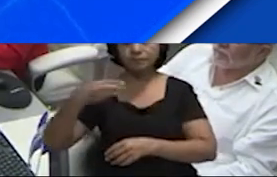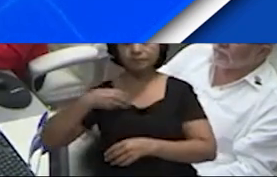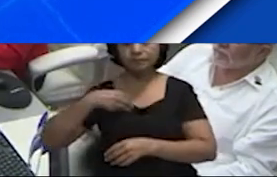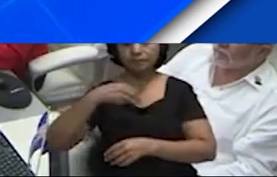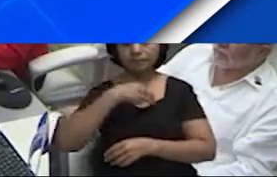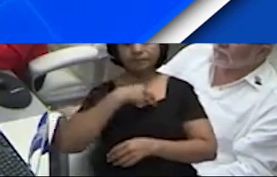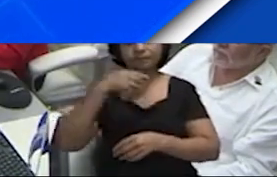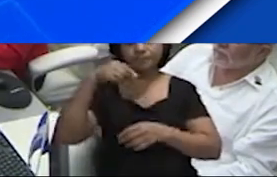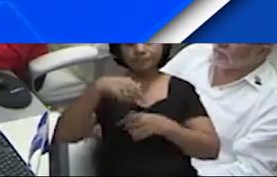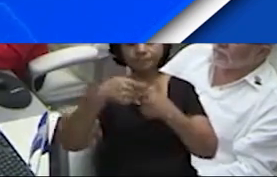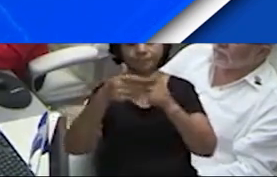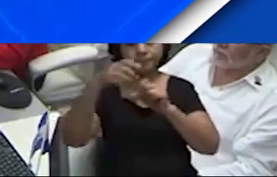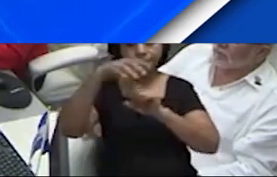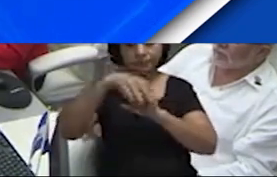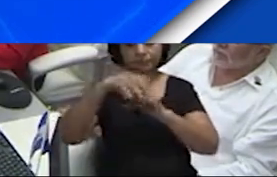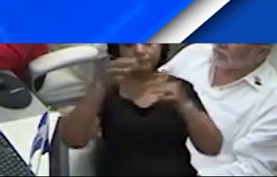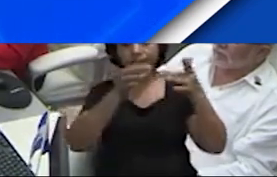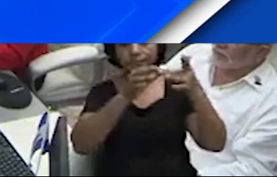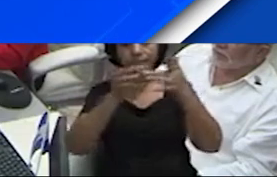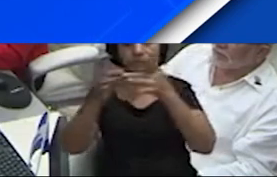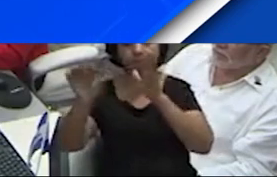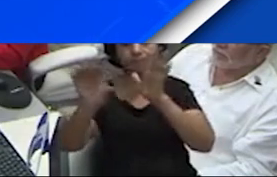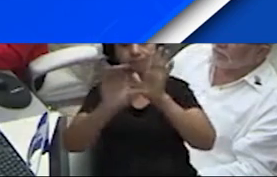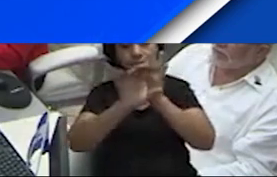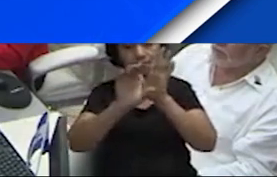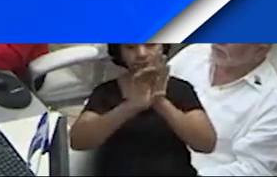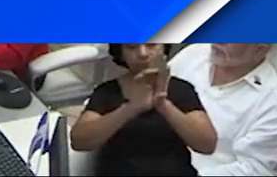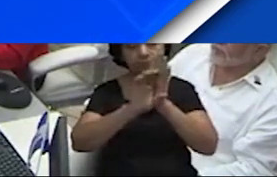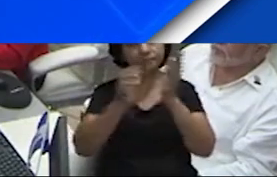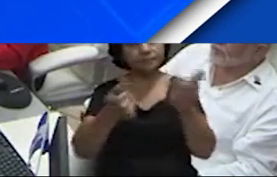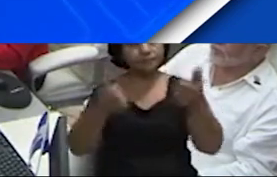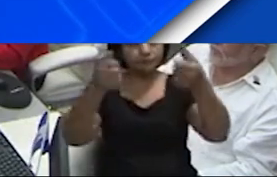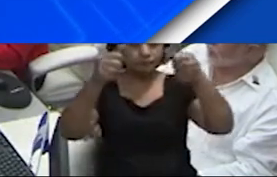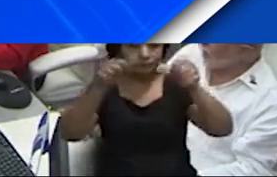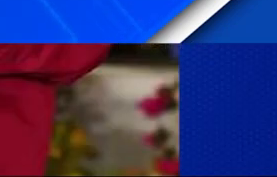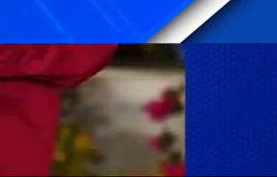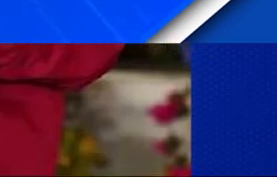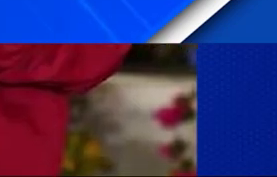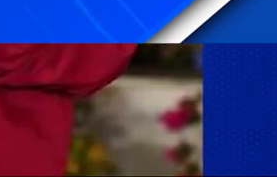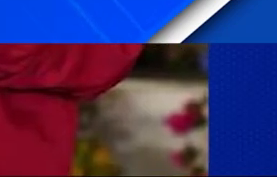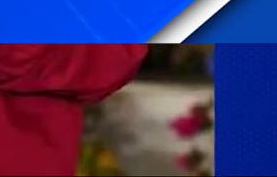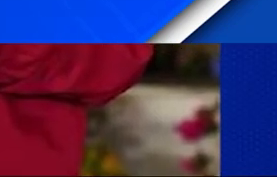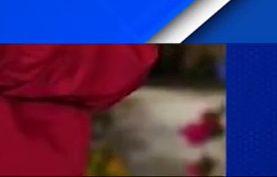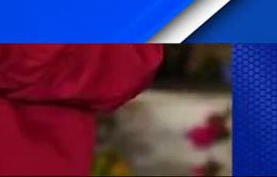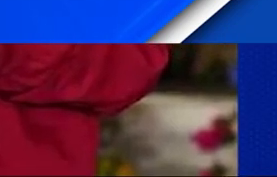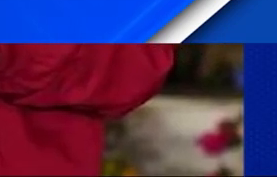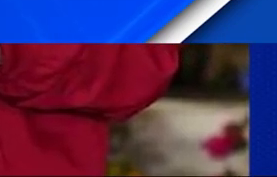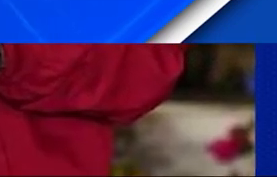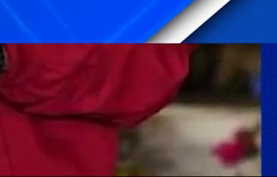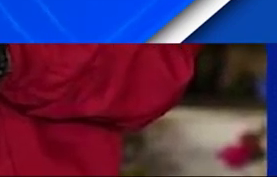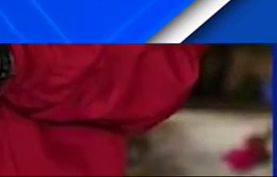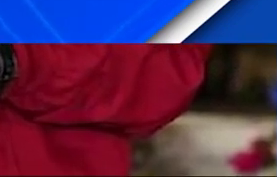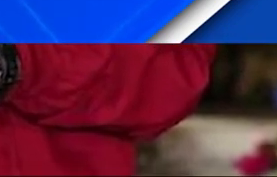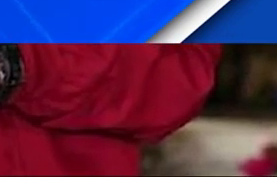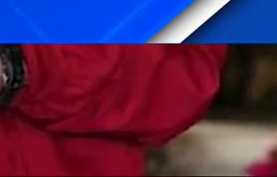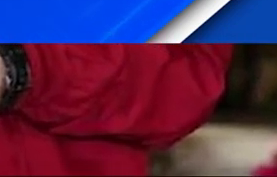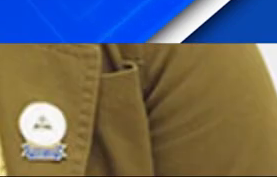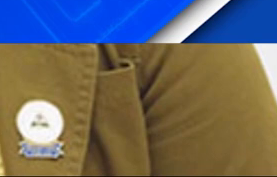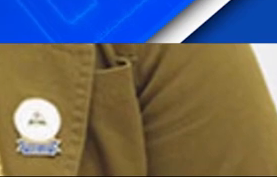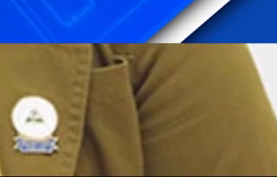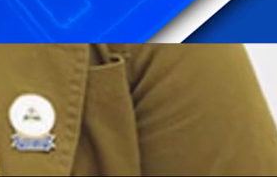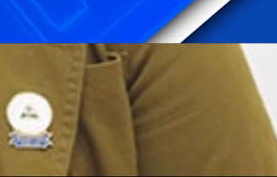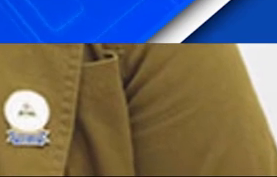de la república Y con 87 votos electo Julio César González como fiscal general adjunto